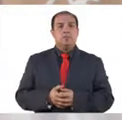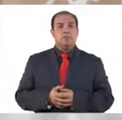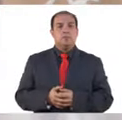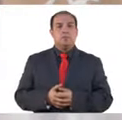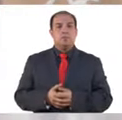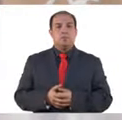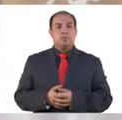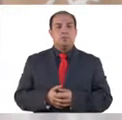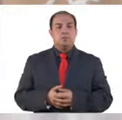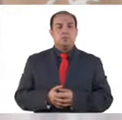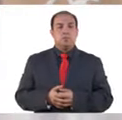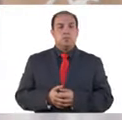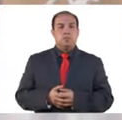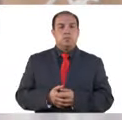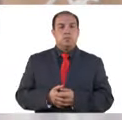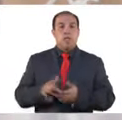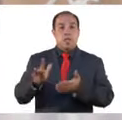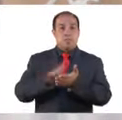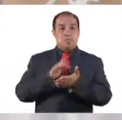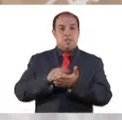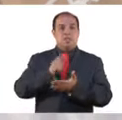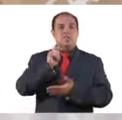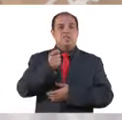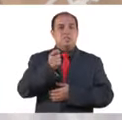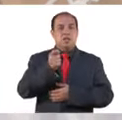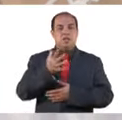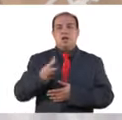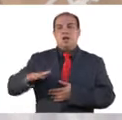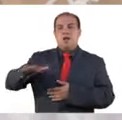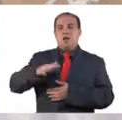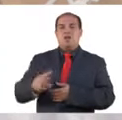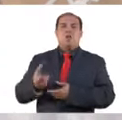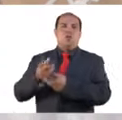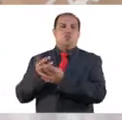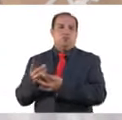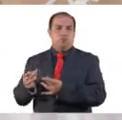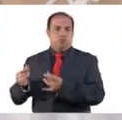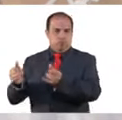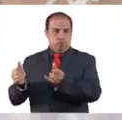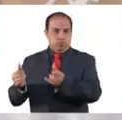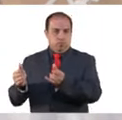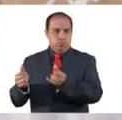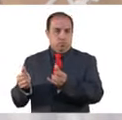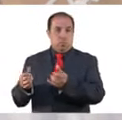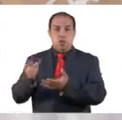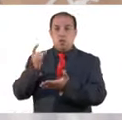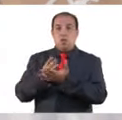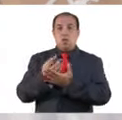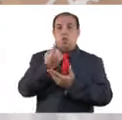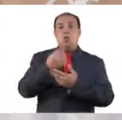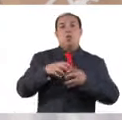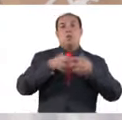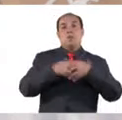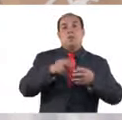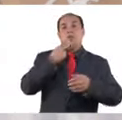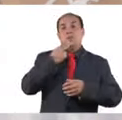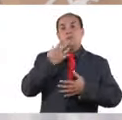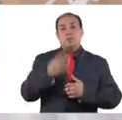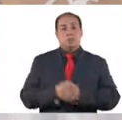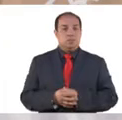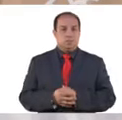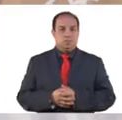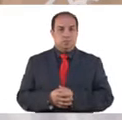Una tableta que representaba un costo para los taxistas y que estaba asociado a una sola empresa.